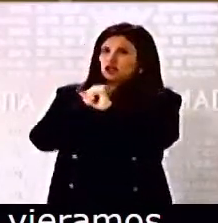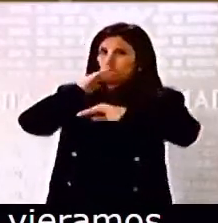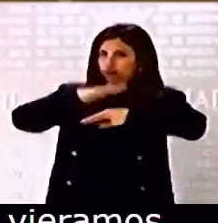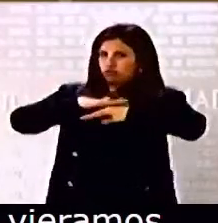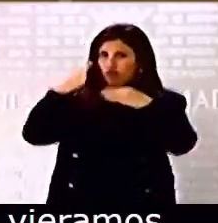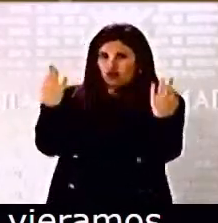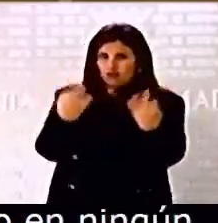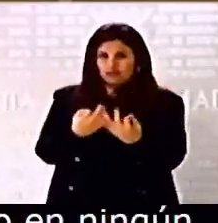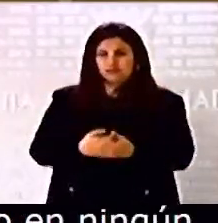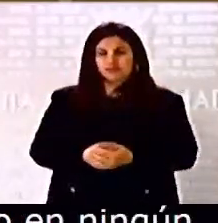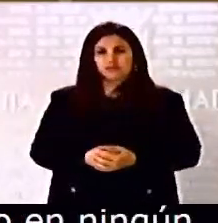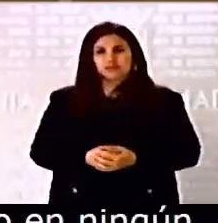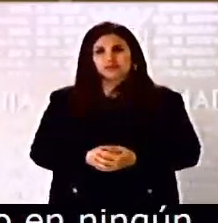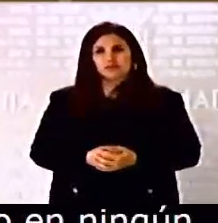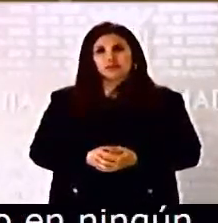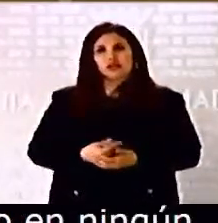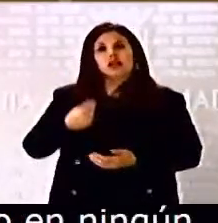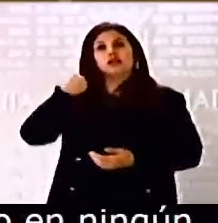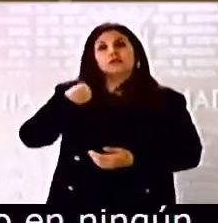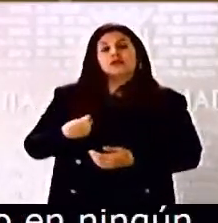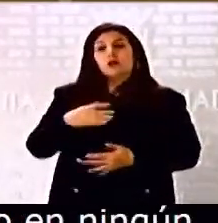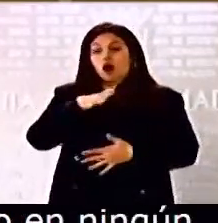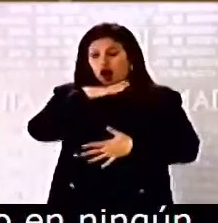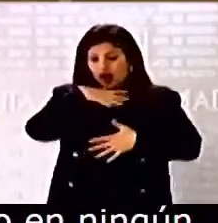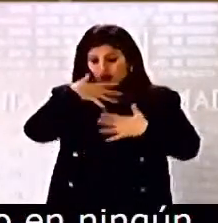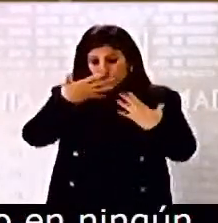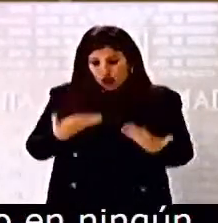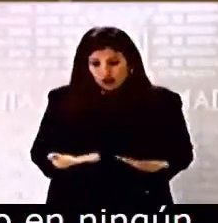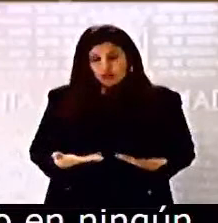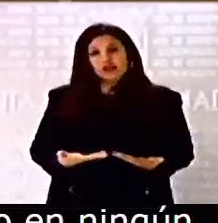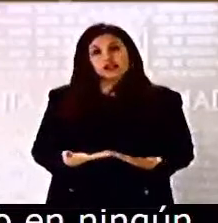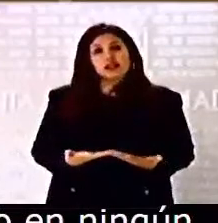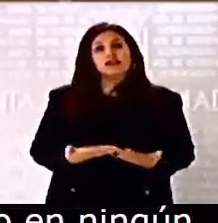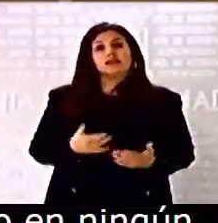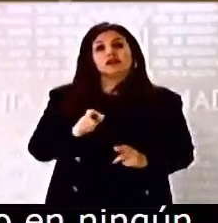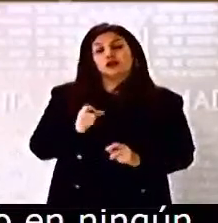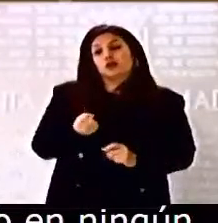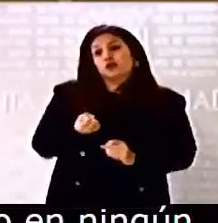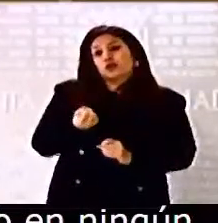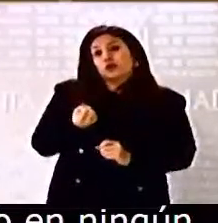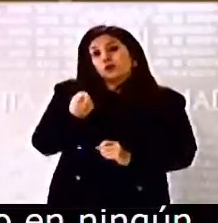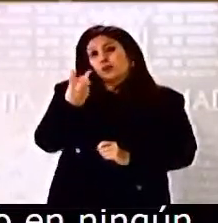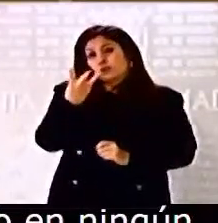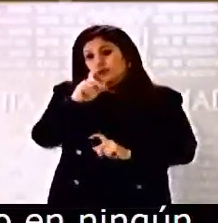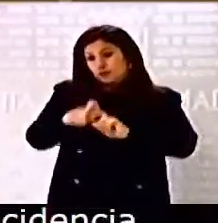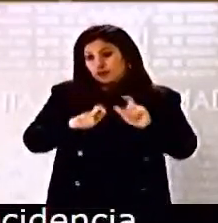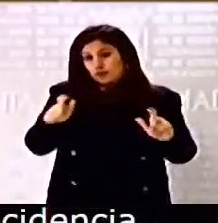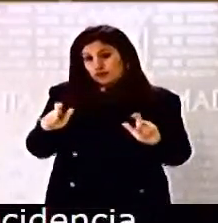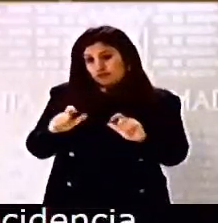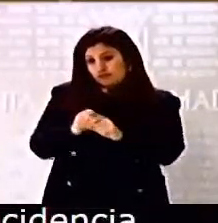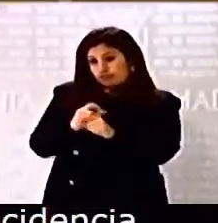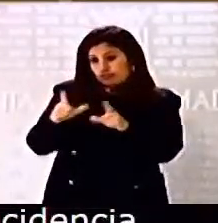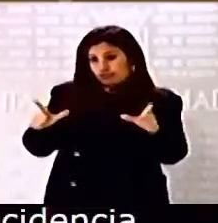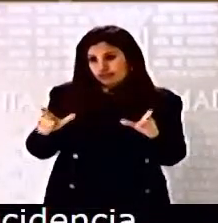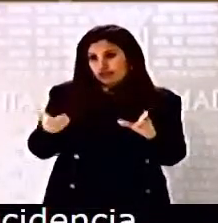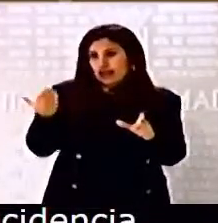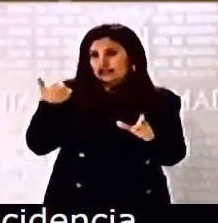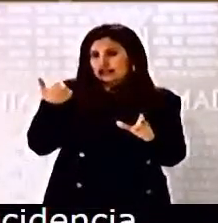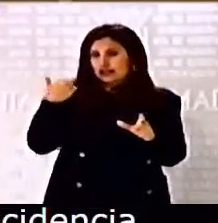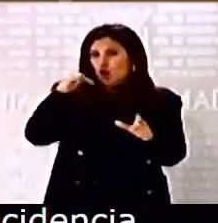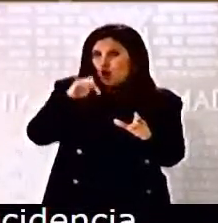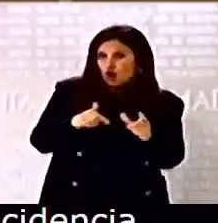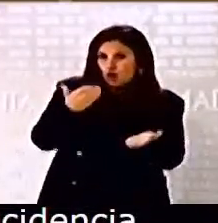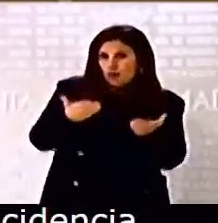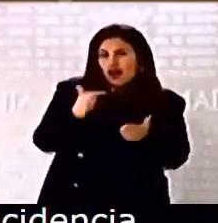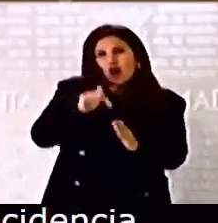Decirles que la incidencia acumulada en el día de hoy ha vuelto a subir con respecto al día de ayer. Hoy tenemos una